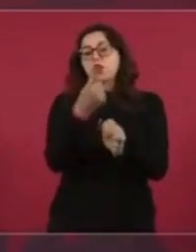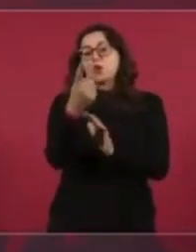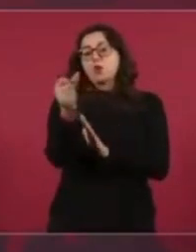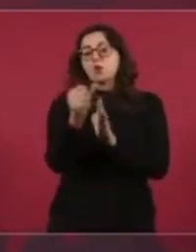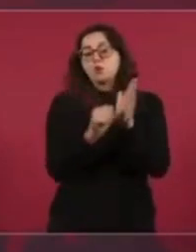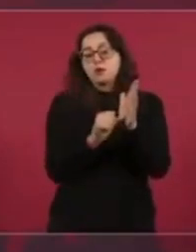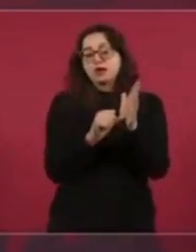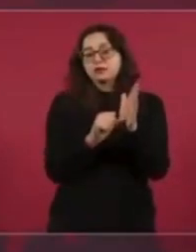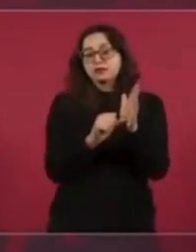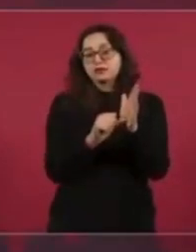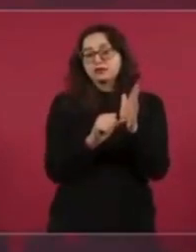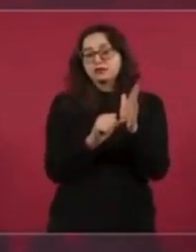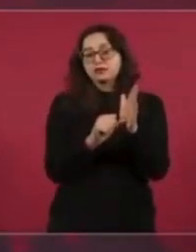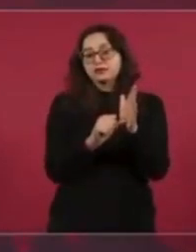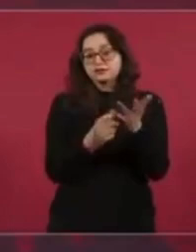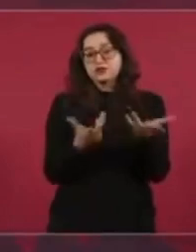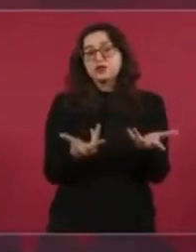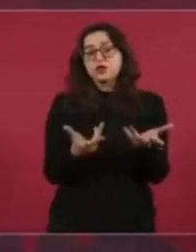de